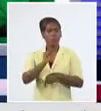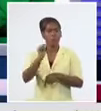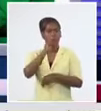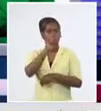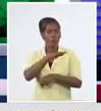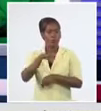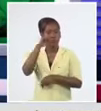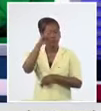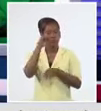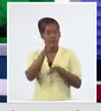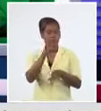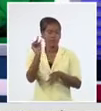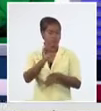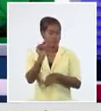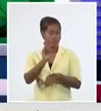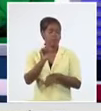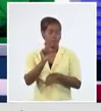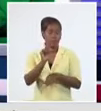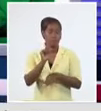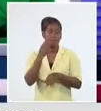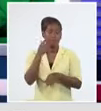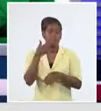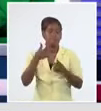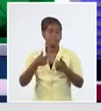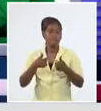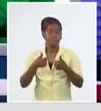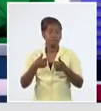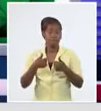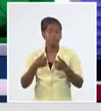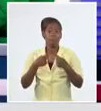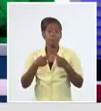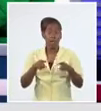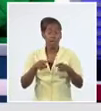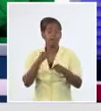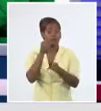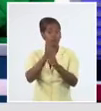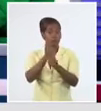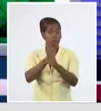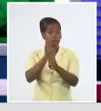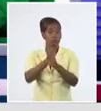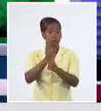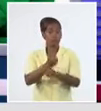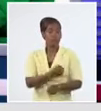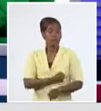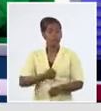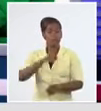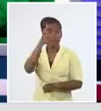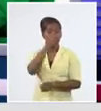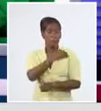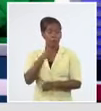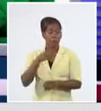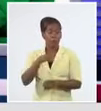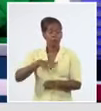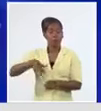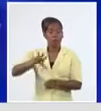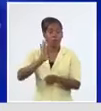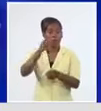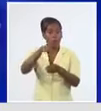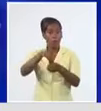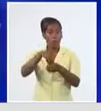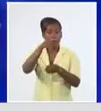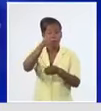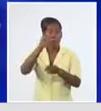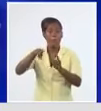menor caso y un trabajo muy intencionado, sobre todo en las áreas, que es lo fundamental. Doctora, pulsamos también en